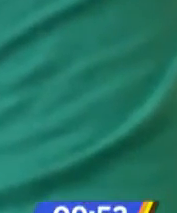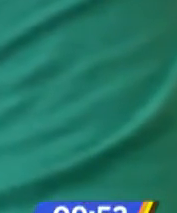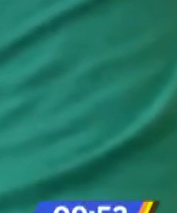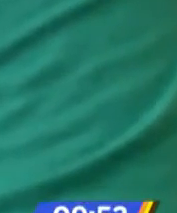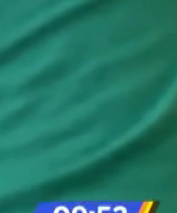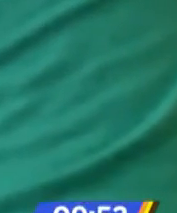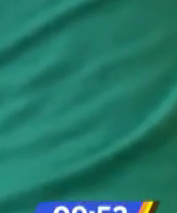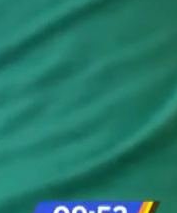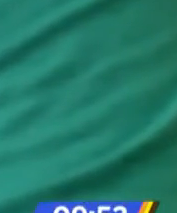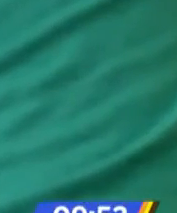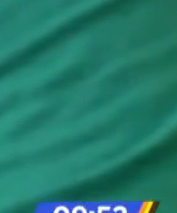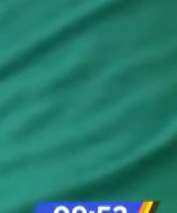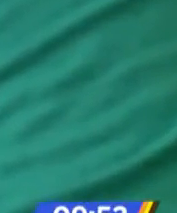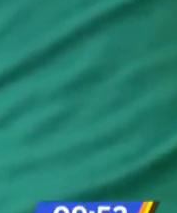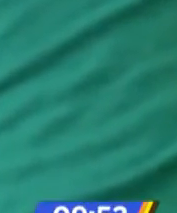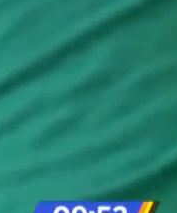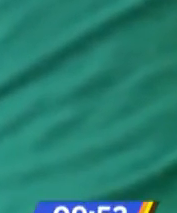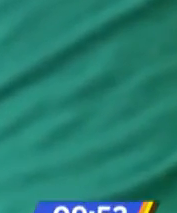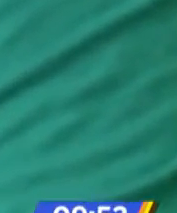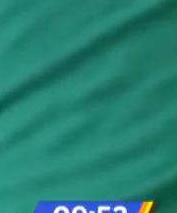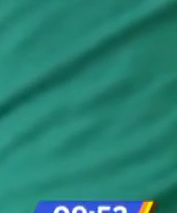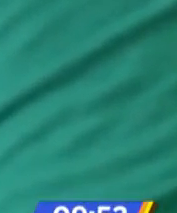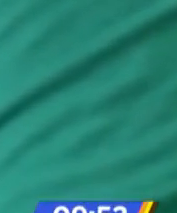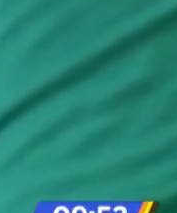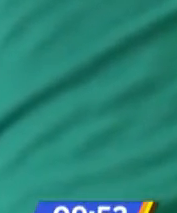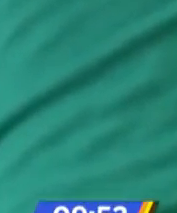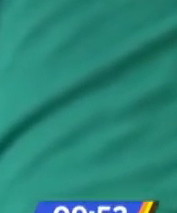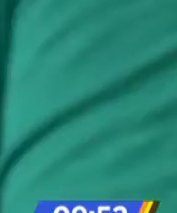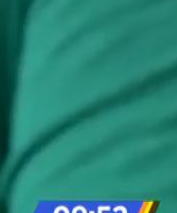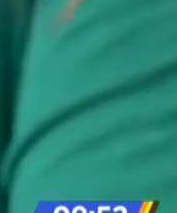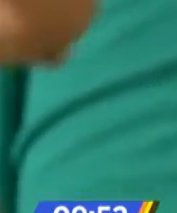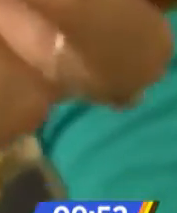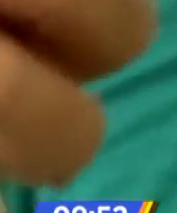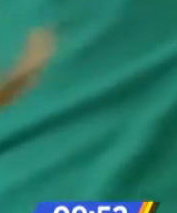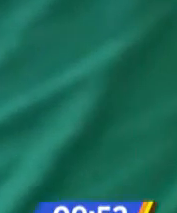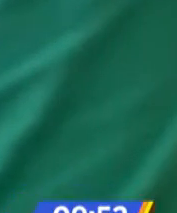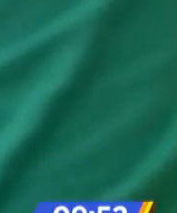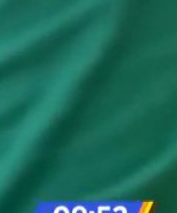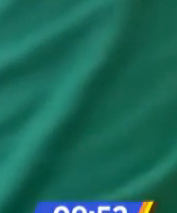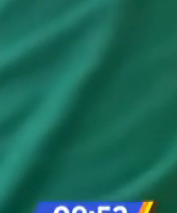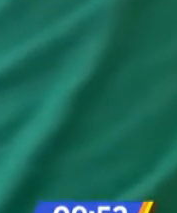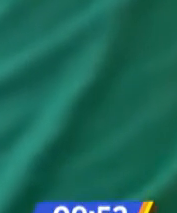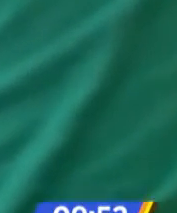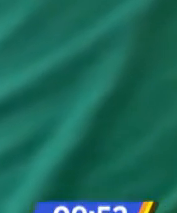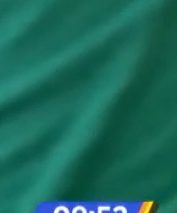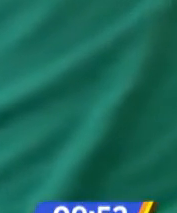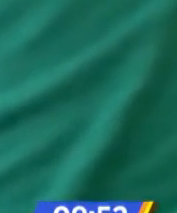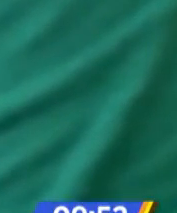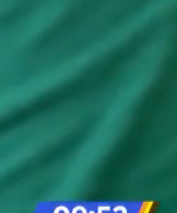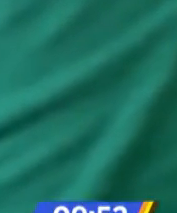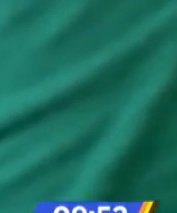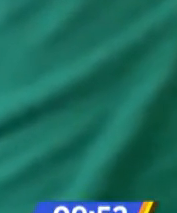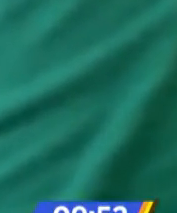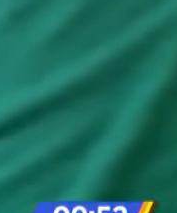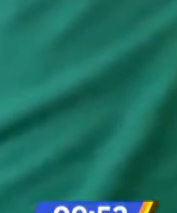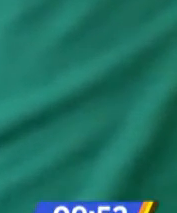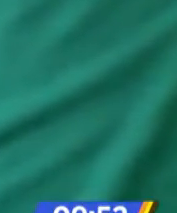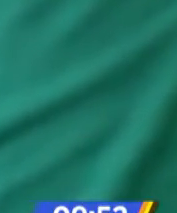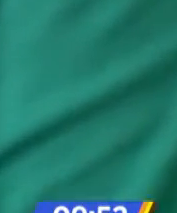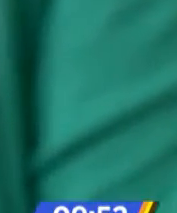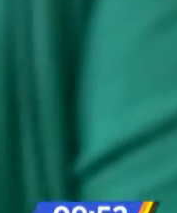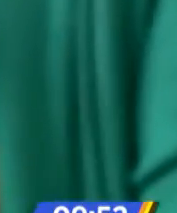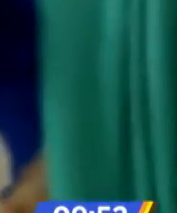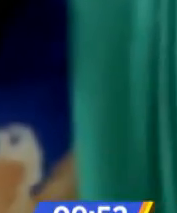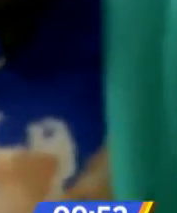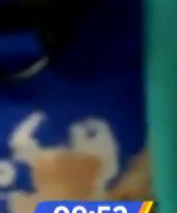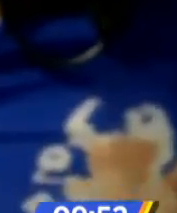está. Ven, cortamos los que nos fueron quedando arriba. Ajá. Uh-huh. Y luego, entonces, en el que quedaba ancho, lo doblamos y le